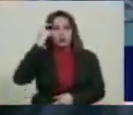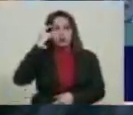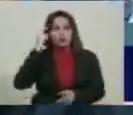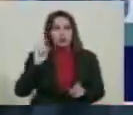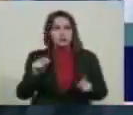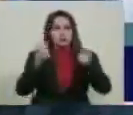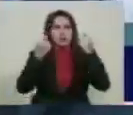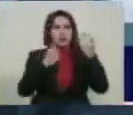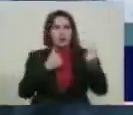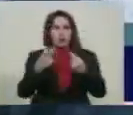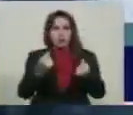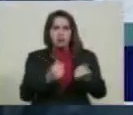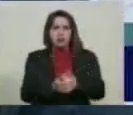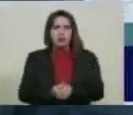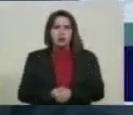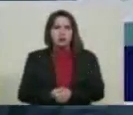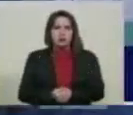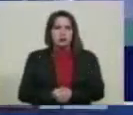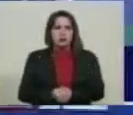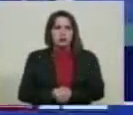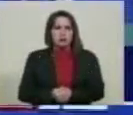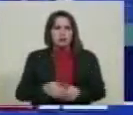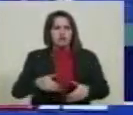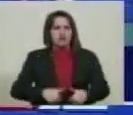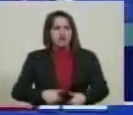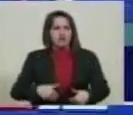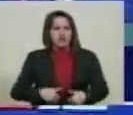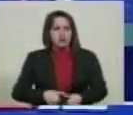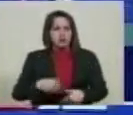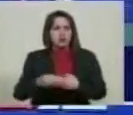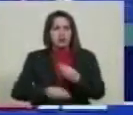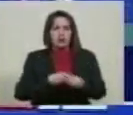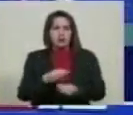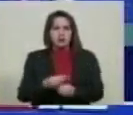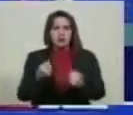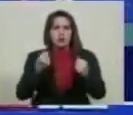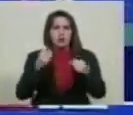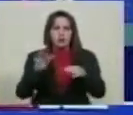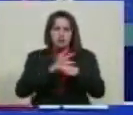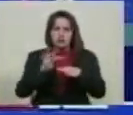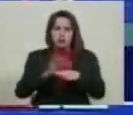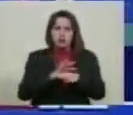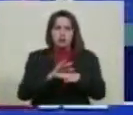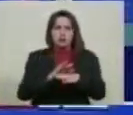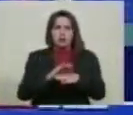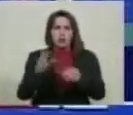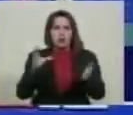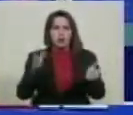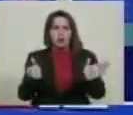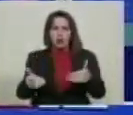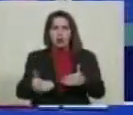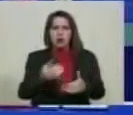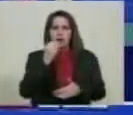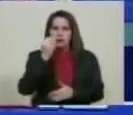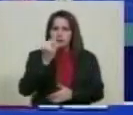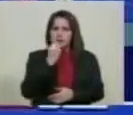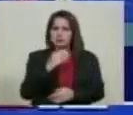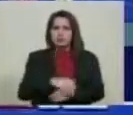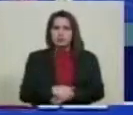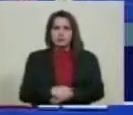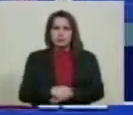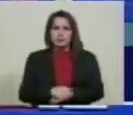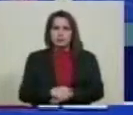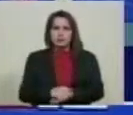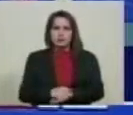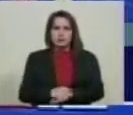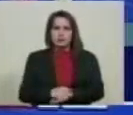recuperación económica, que ante el esfuerzo diario que hacemos por el funcionamiento de los CLAP, que ante el esfuerzo diario que nosotros hacemos